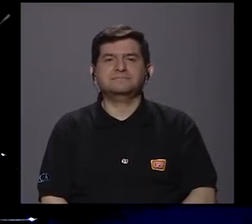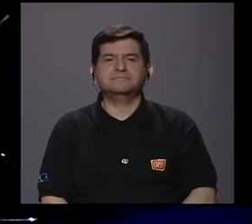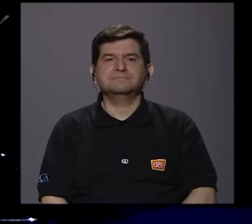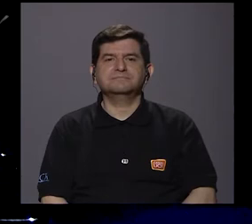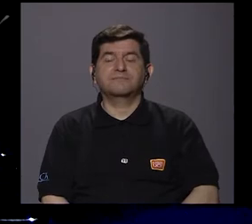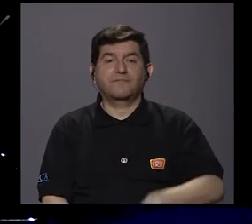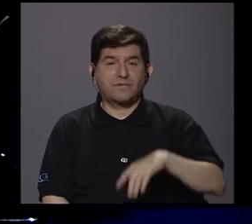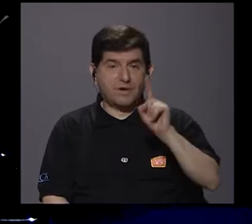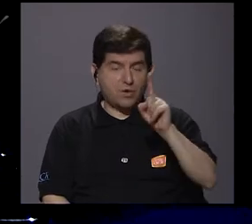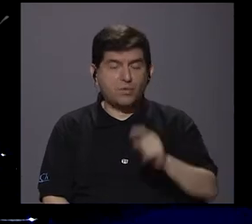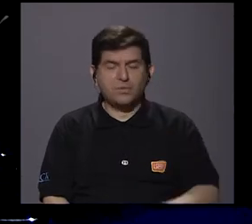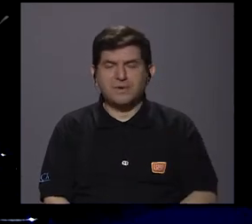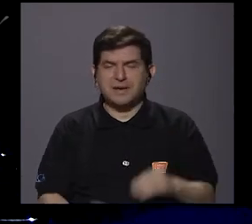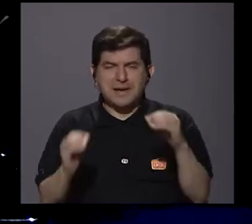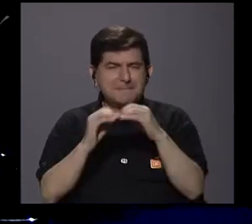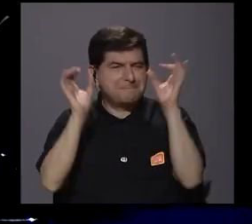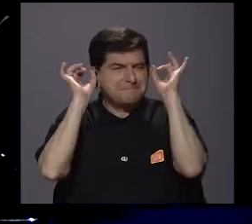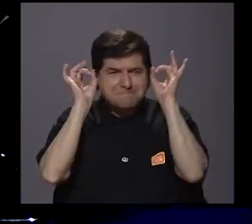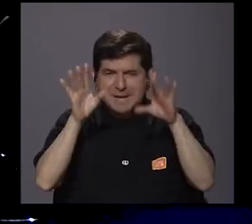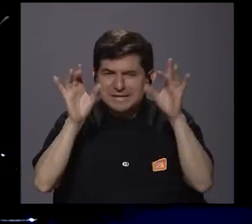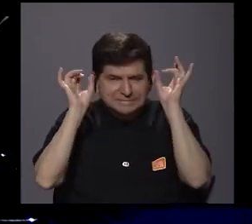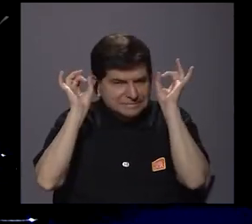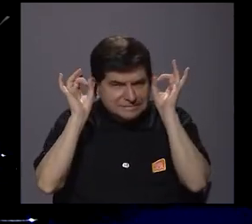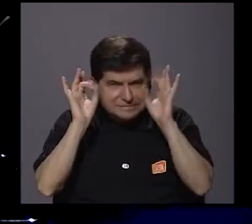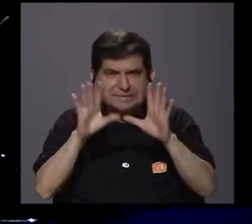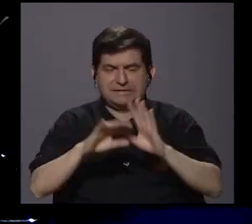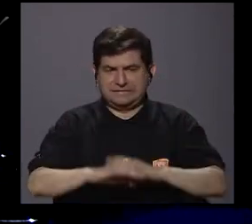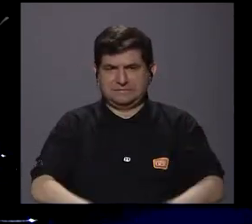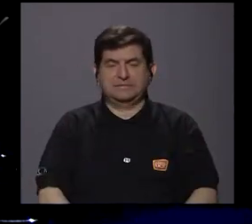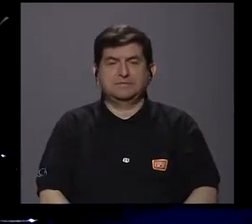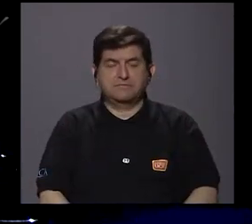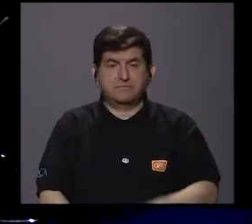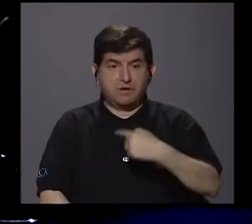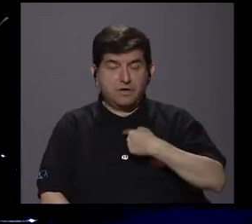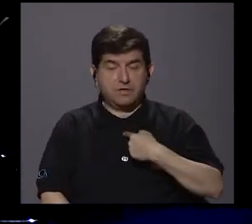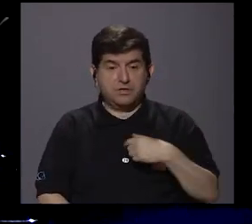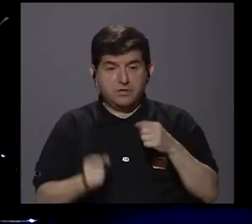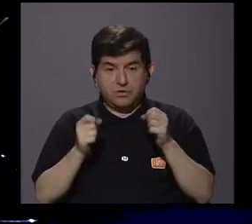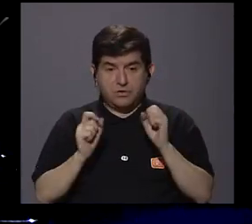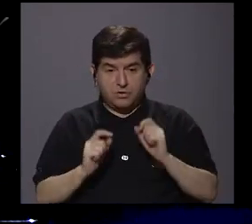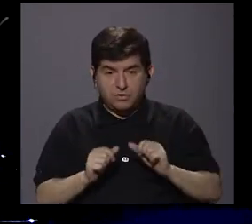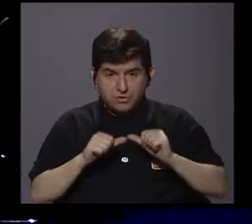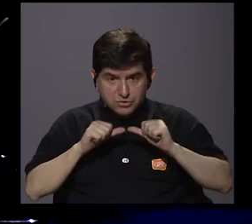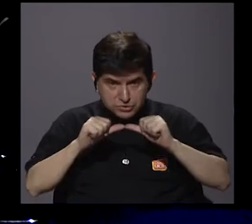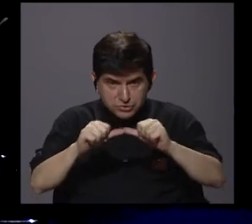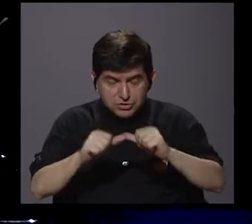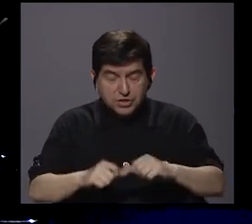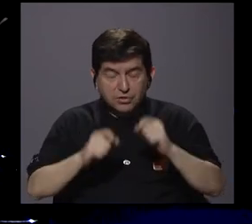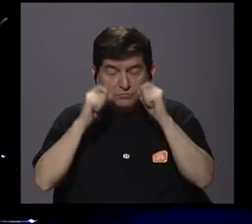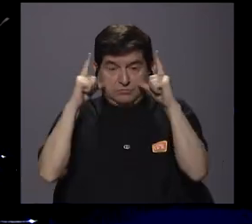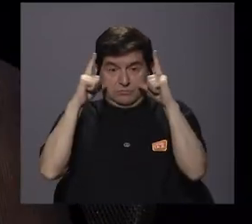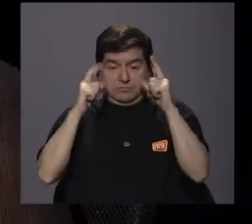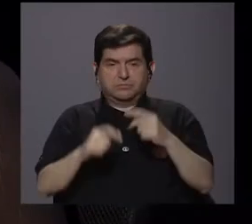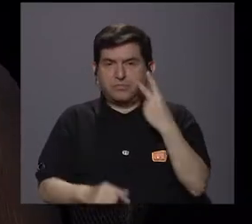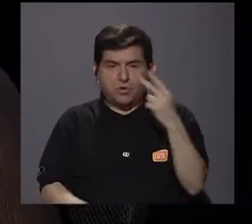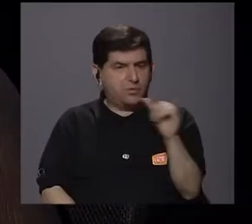Una de las más terribles, y aún estoy en shock porque nunca vi tanta